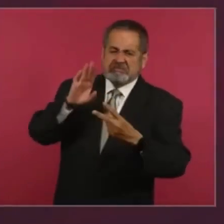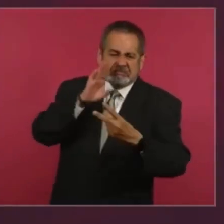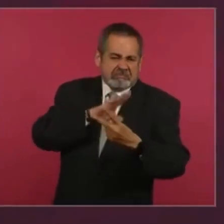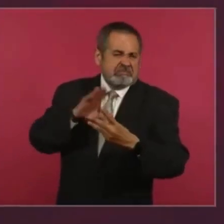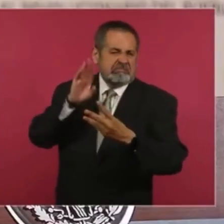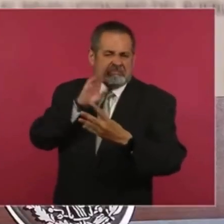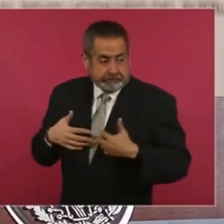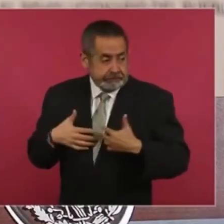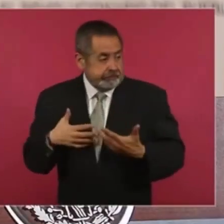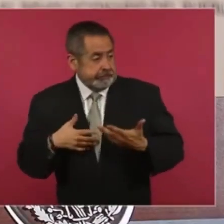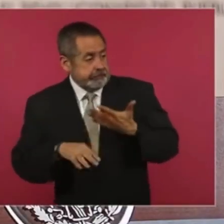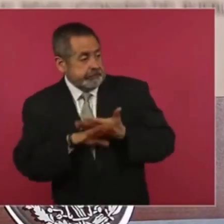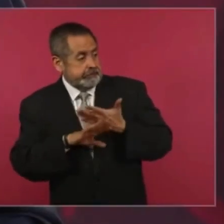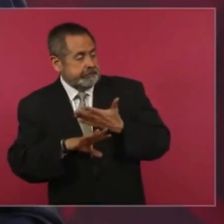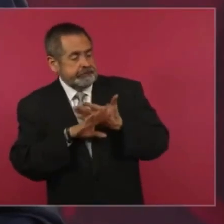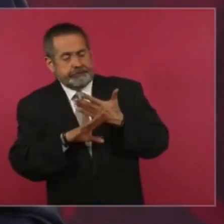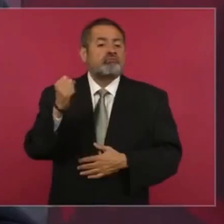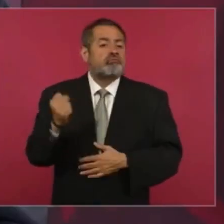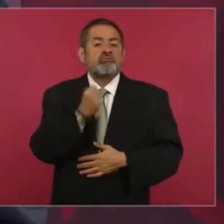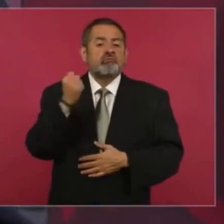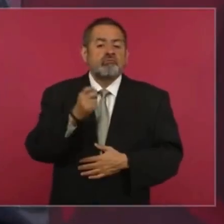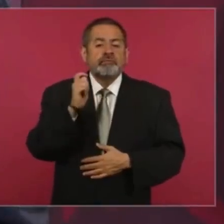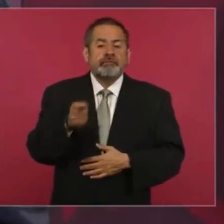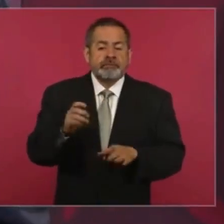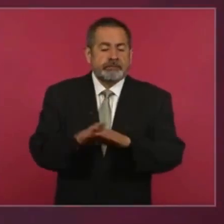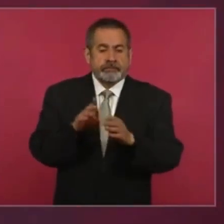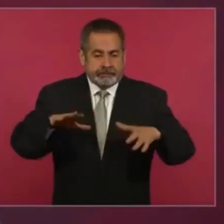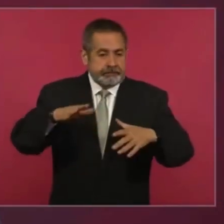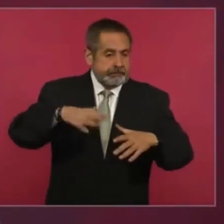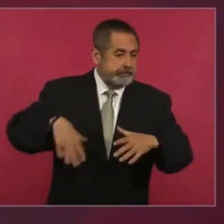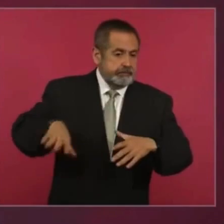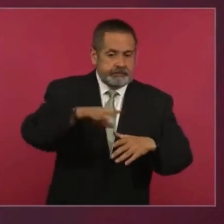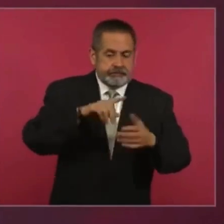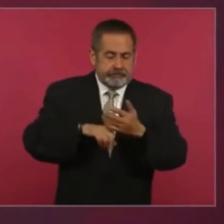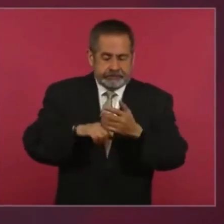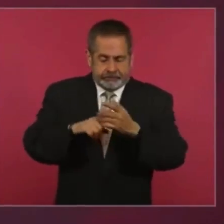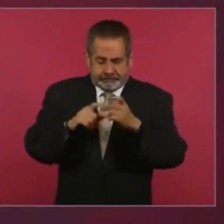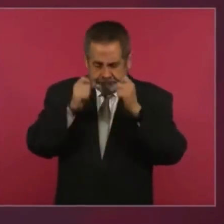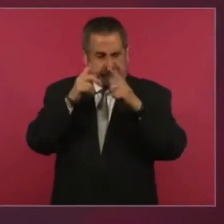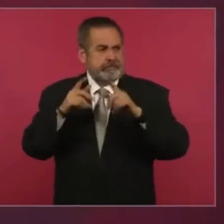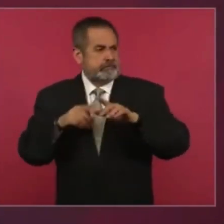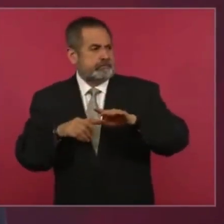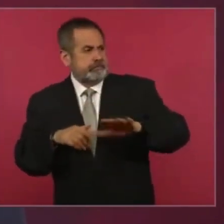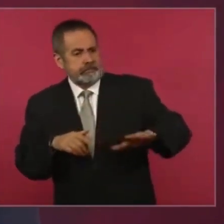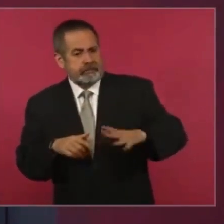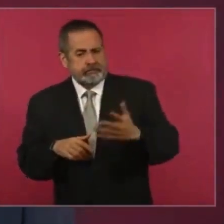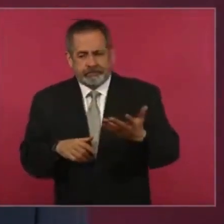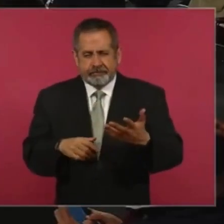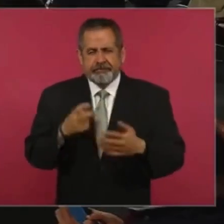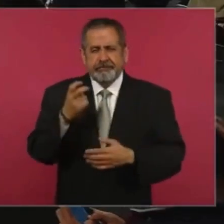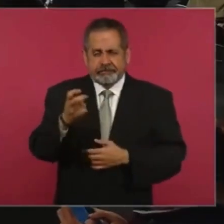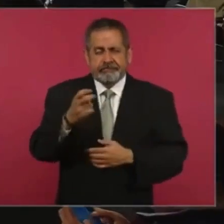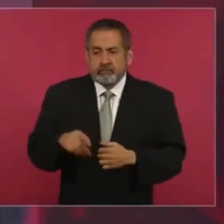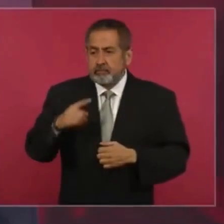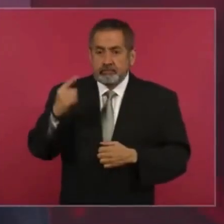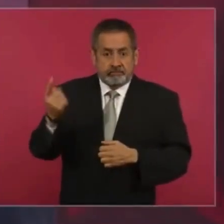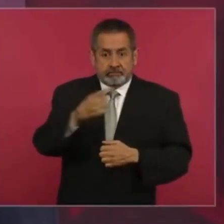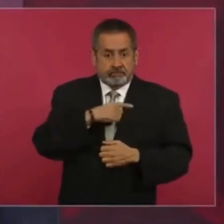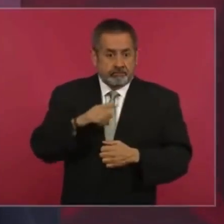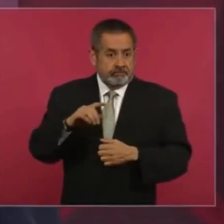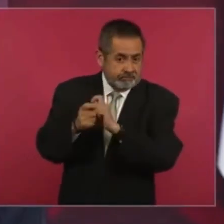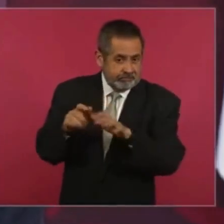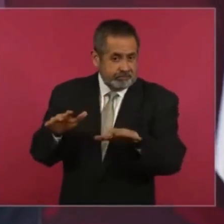para atacarnos. Afortunadamente ya el pueblo despertó, porque este cambio fue acompañado de